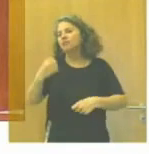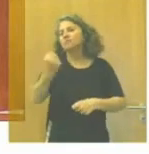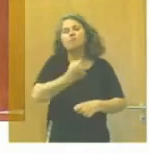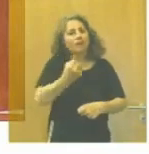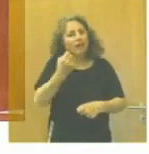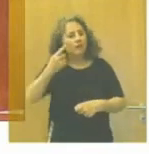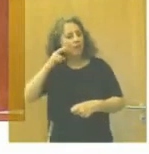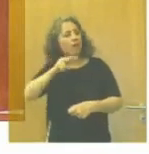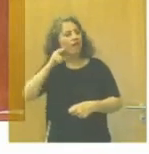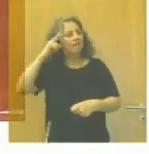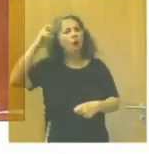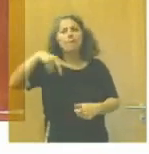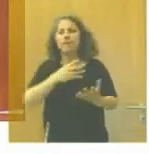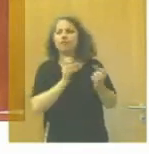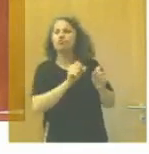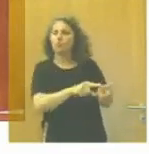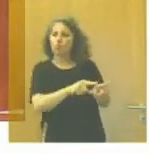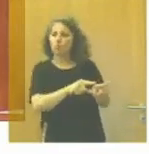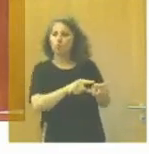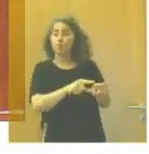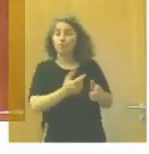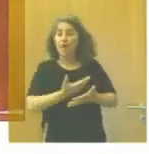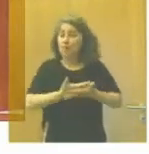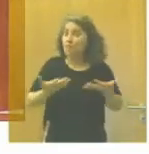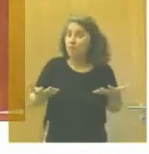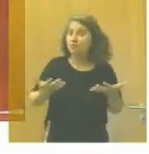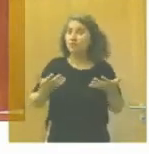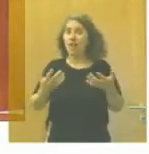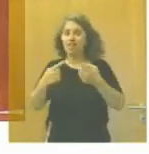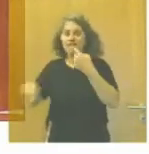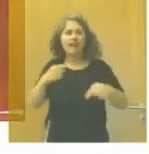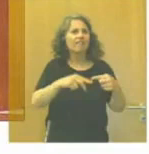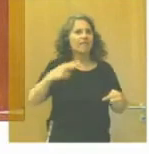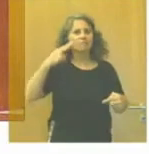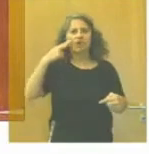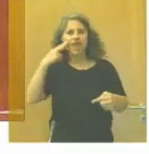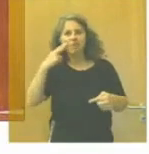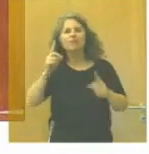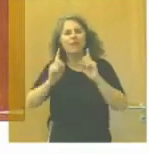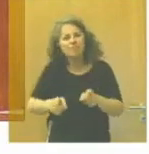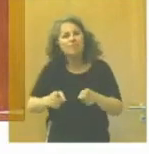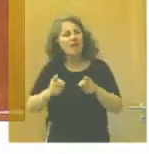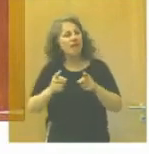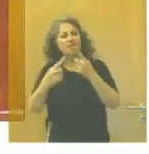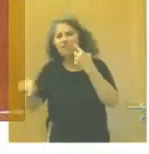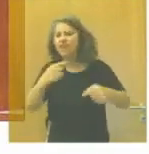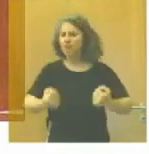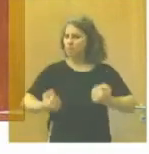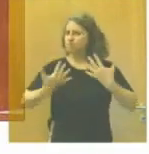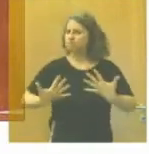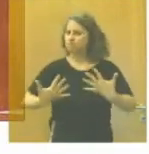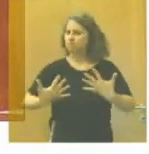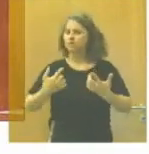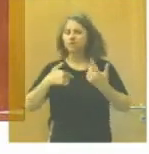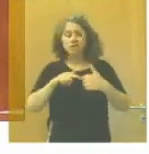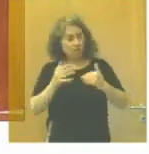que muestra problemáticas y potencialidades en las adolescencias, y este